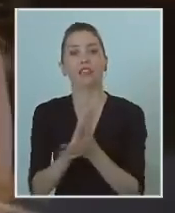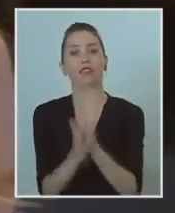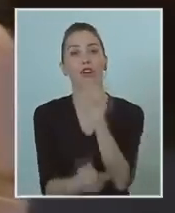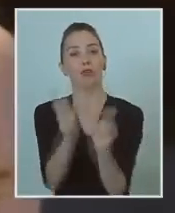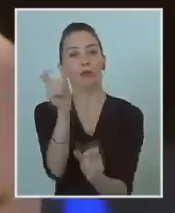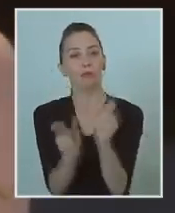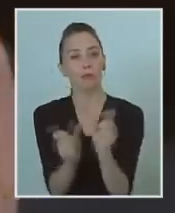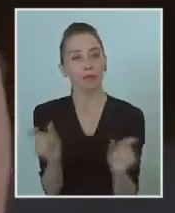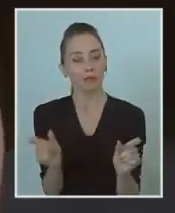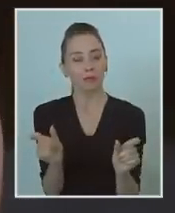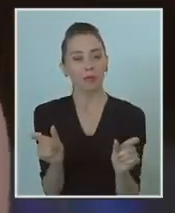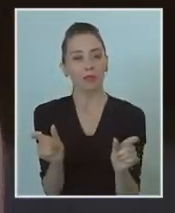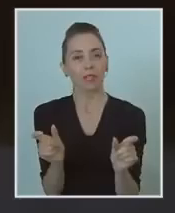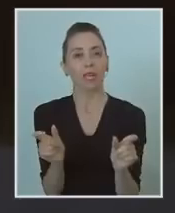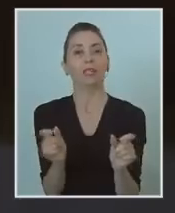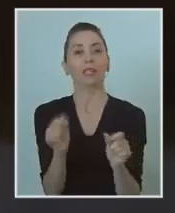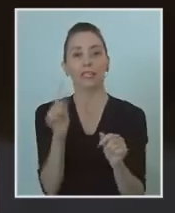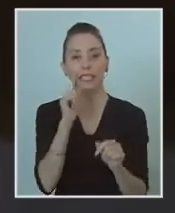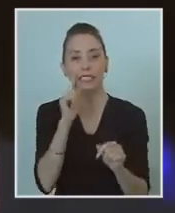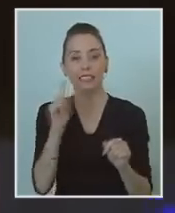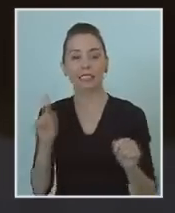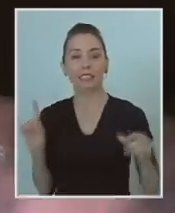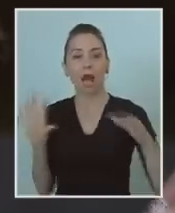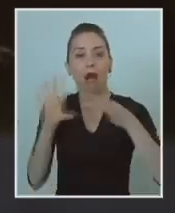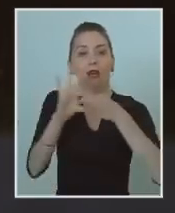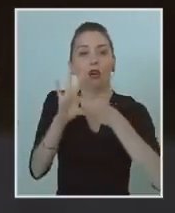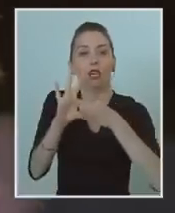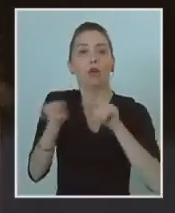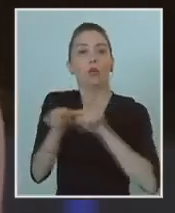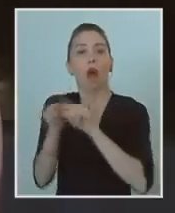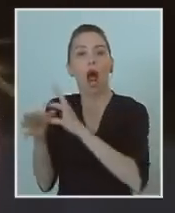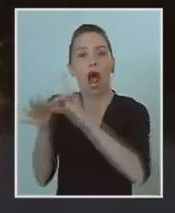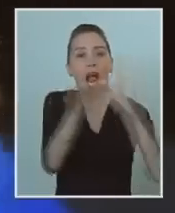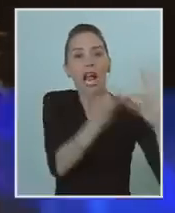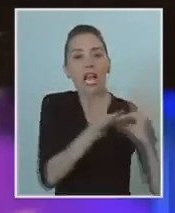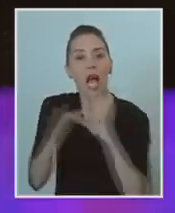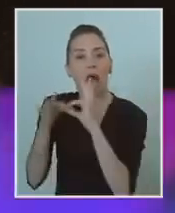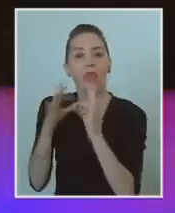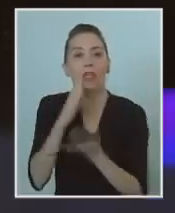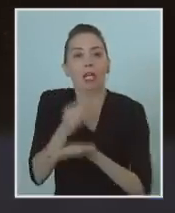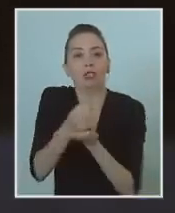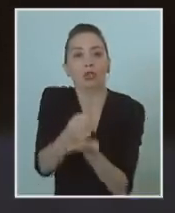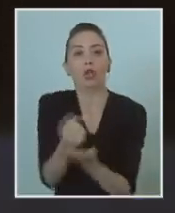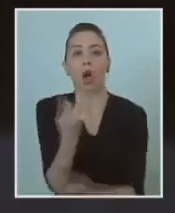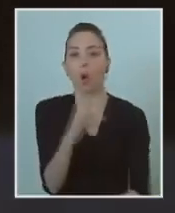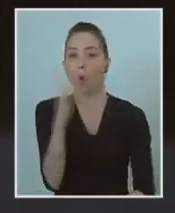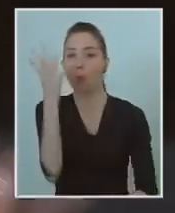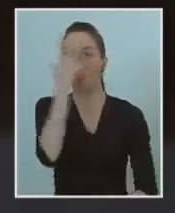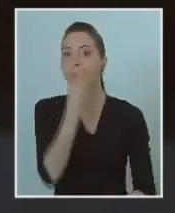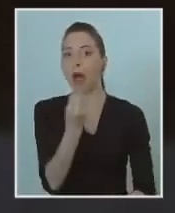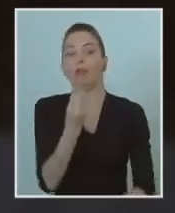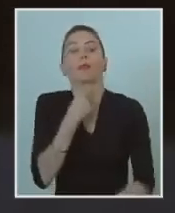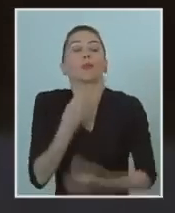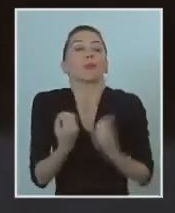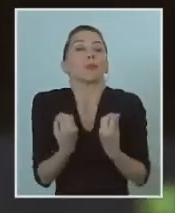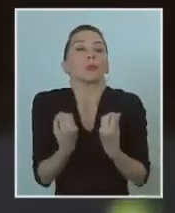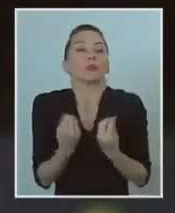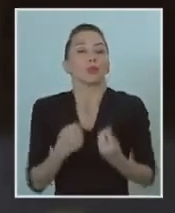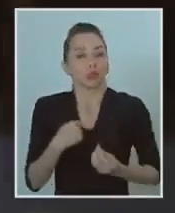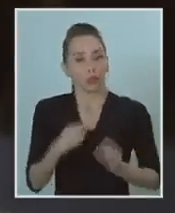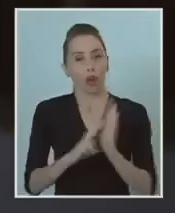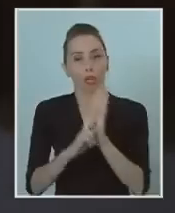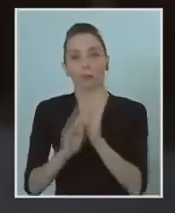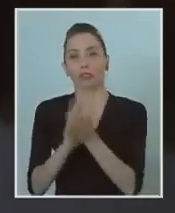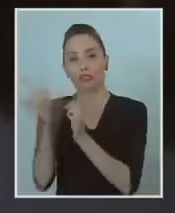personas que hoy están conectadas en esta cadena solidaria, única, maravillosa, de verdad, que nos da gusto y creo que represento a